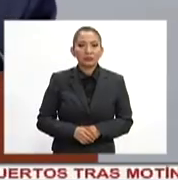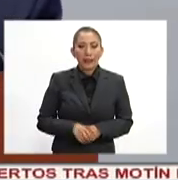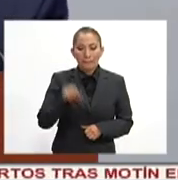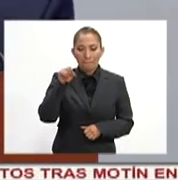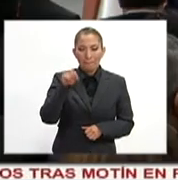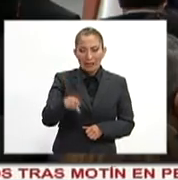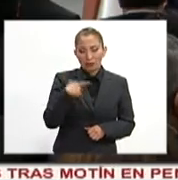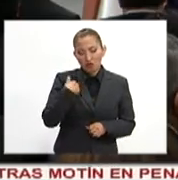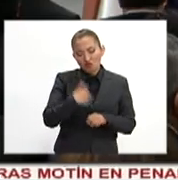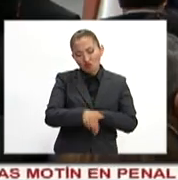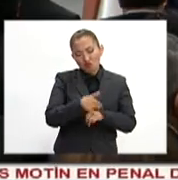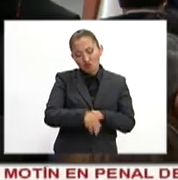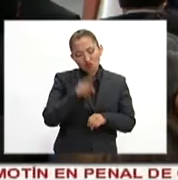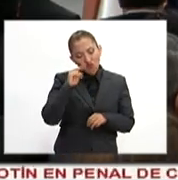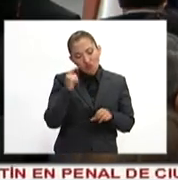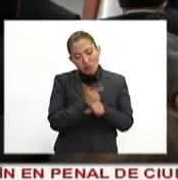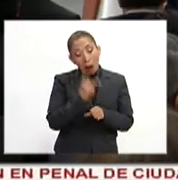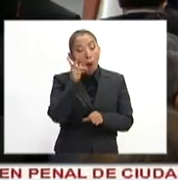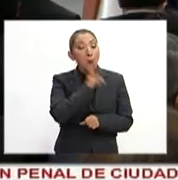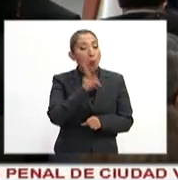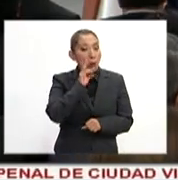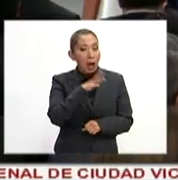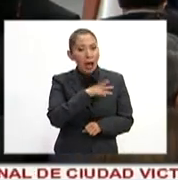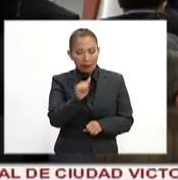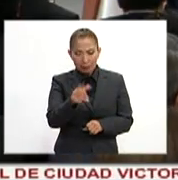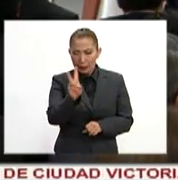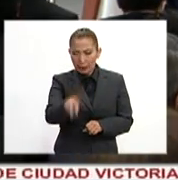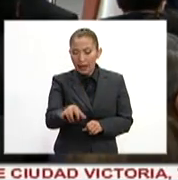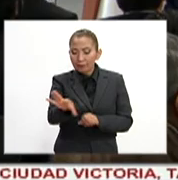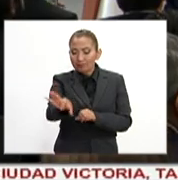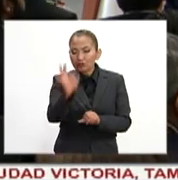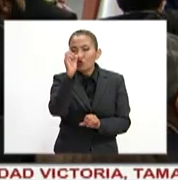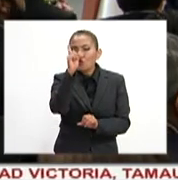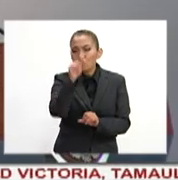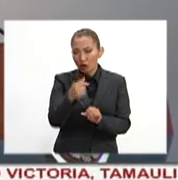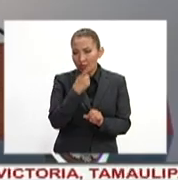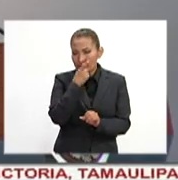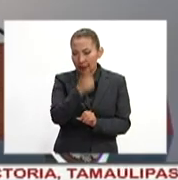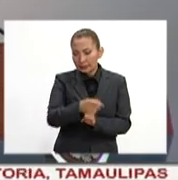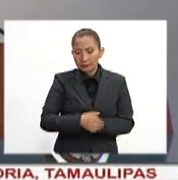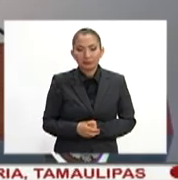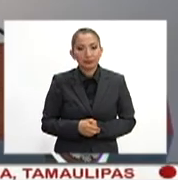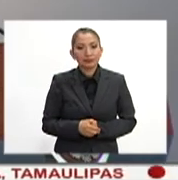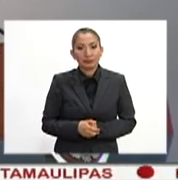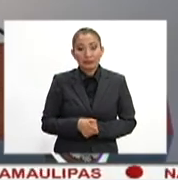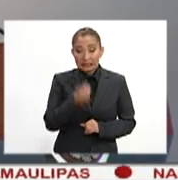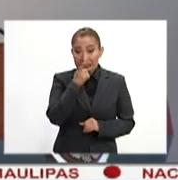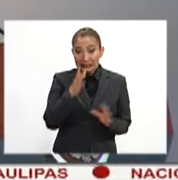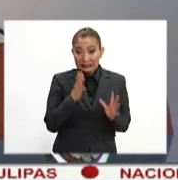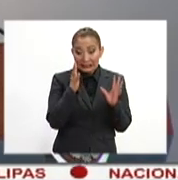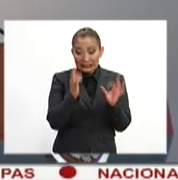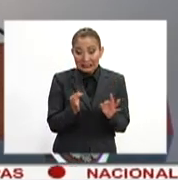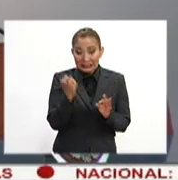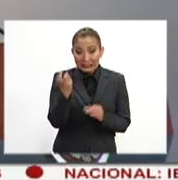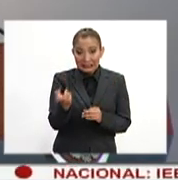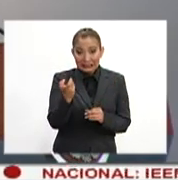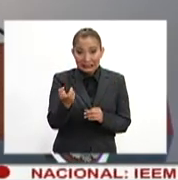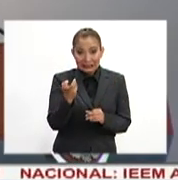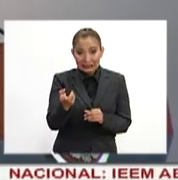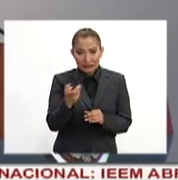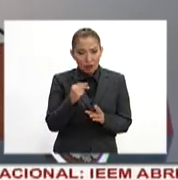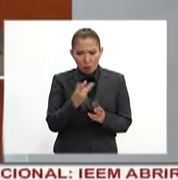Diversos indicadores así lo demuestran y permítanme citar uno solo de ellos, que nos confirma que este es,